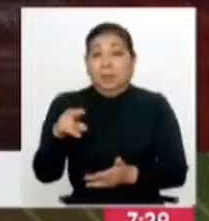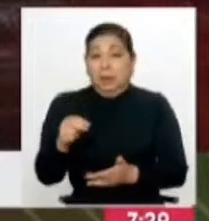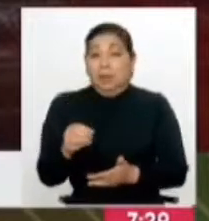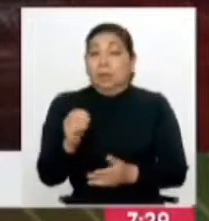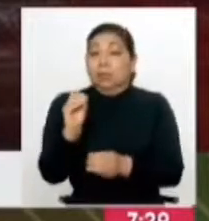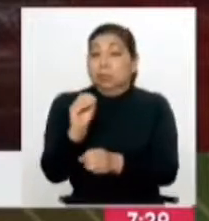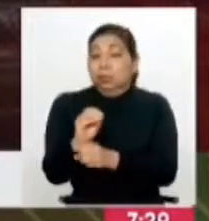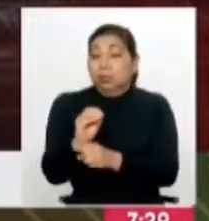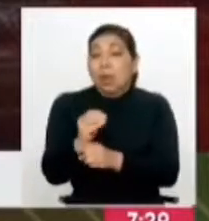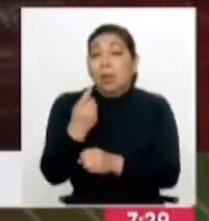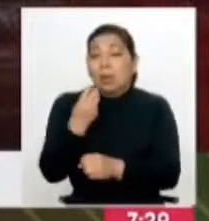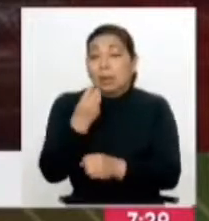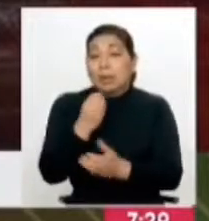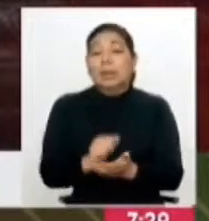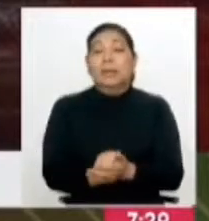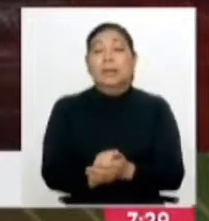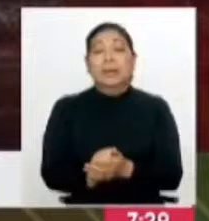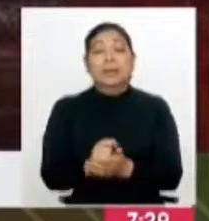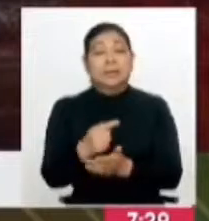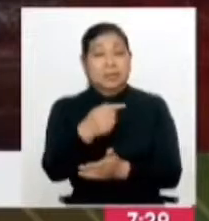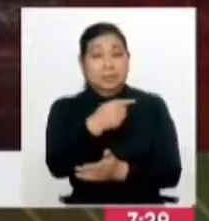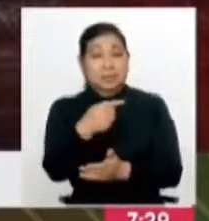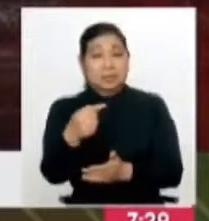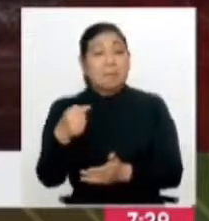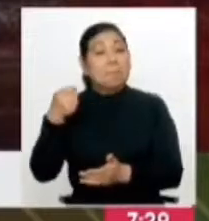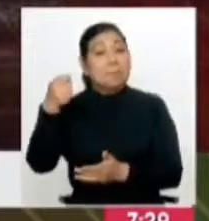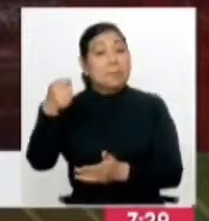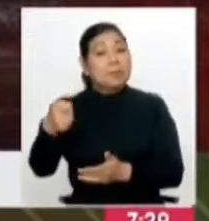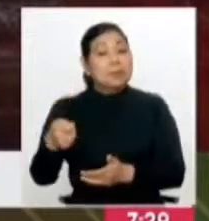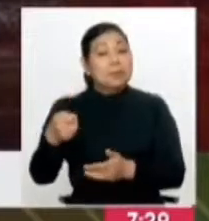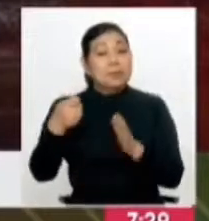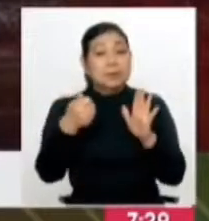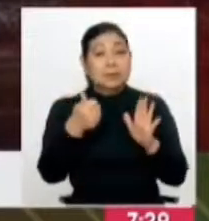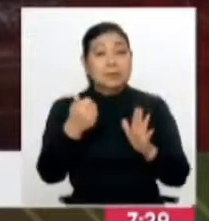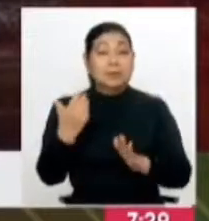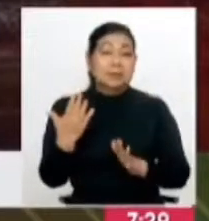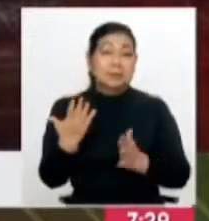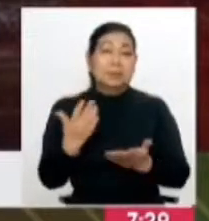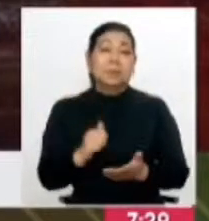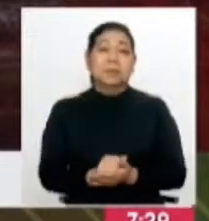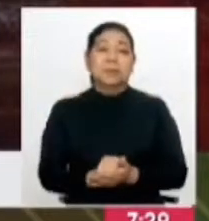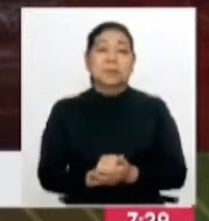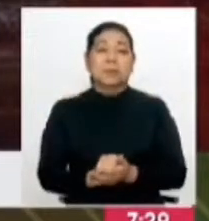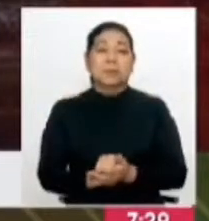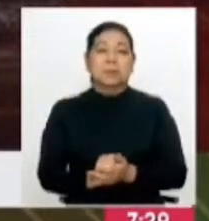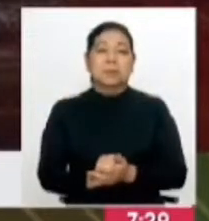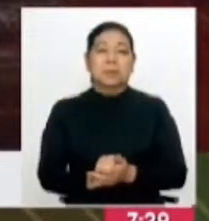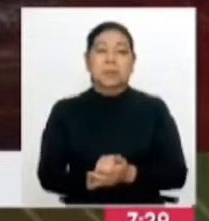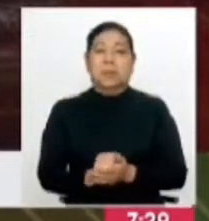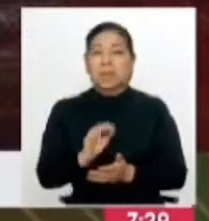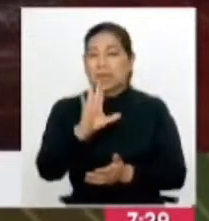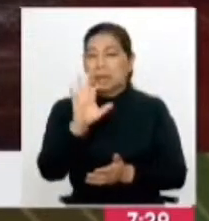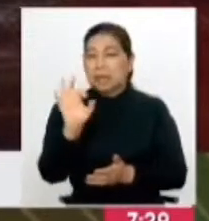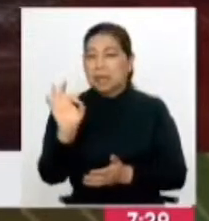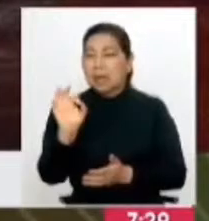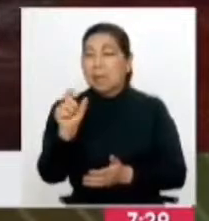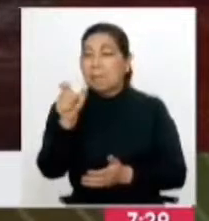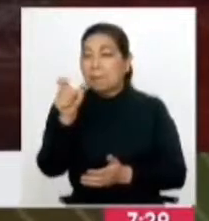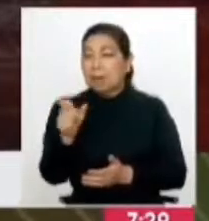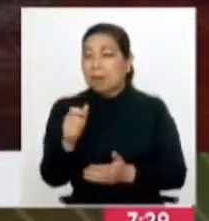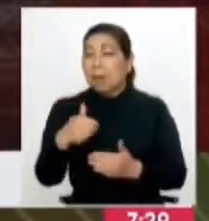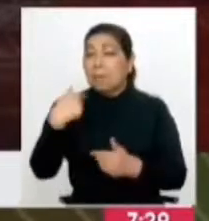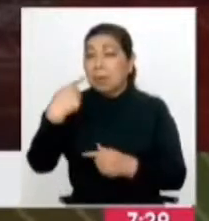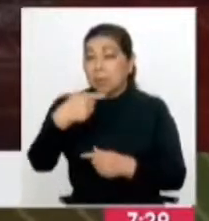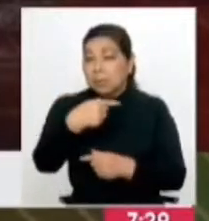bono alimentario. Se ha iniciado esta semana con Pensión 65. Son aproximadamente 500.000 de beneficiarios.